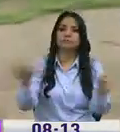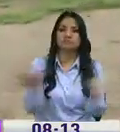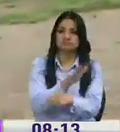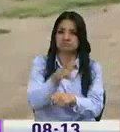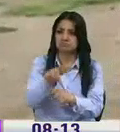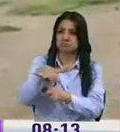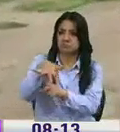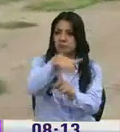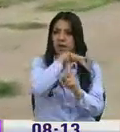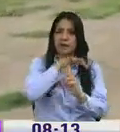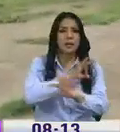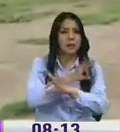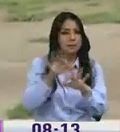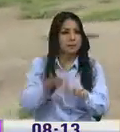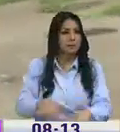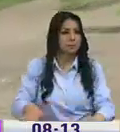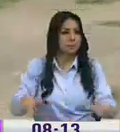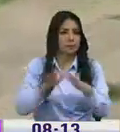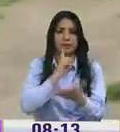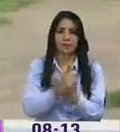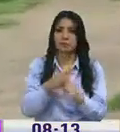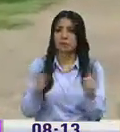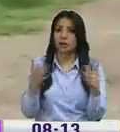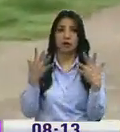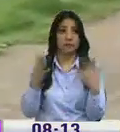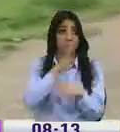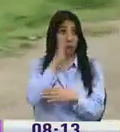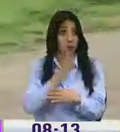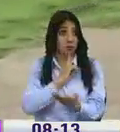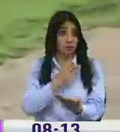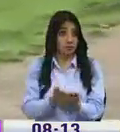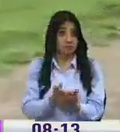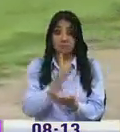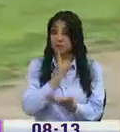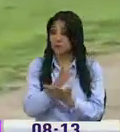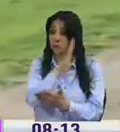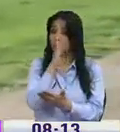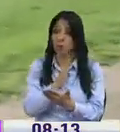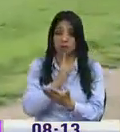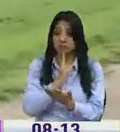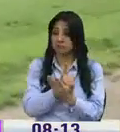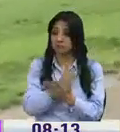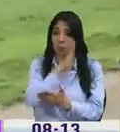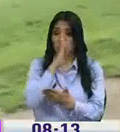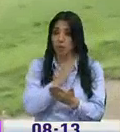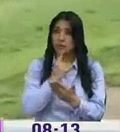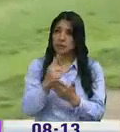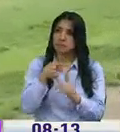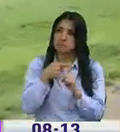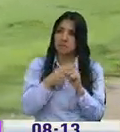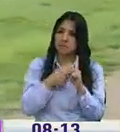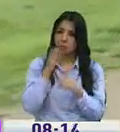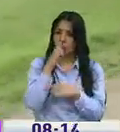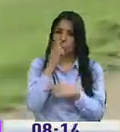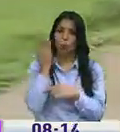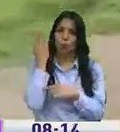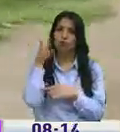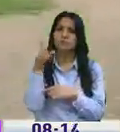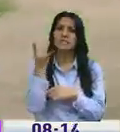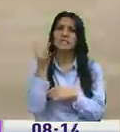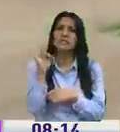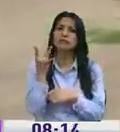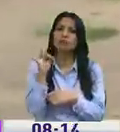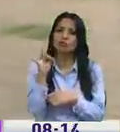este lugar iban a limpiar todo el sitio sin embargo esta obra no llegó nunca ha llegado supuestamente estaba para el mes de junio del año anterior